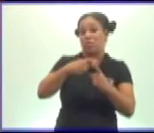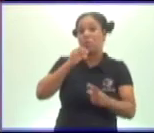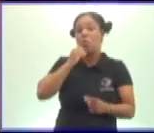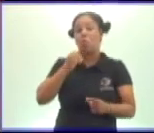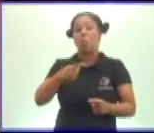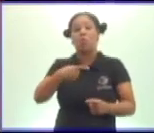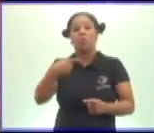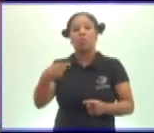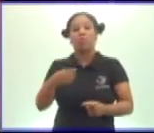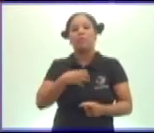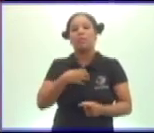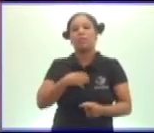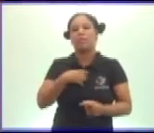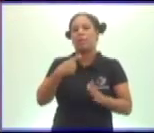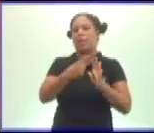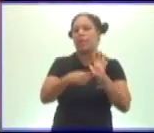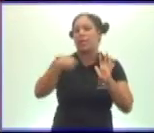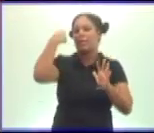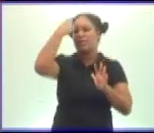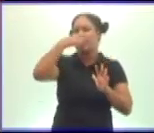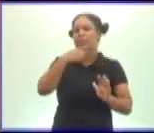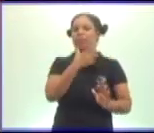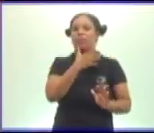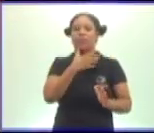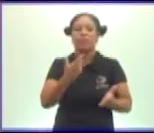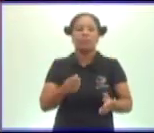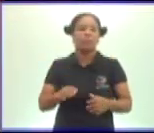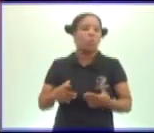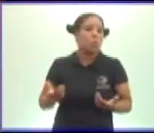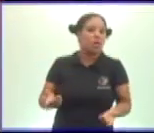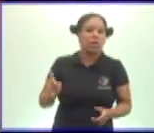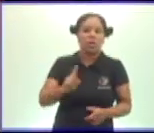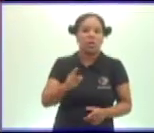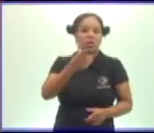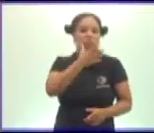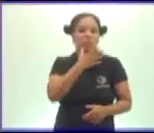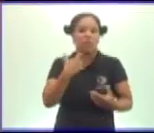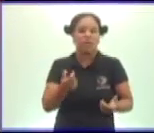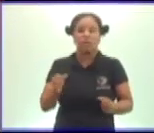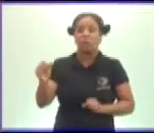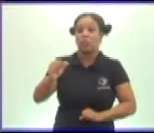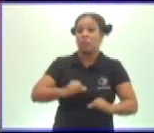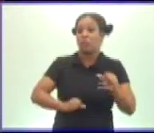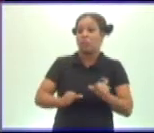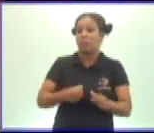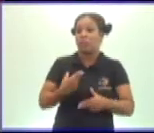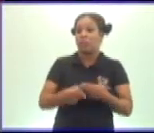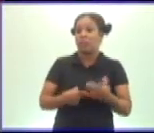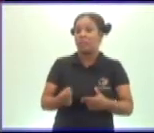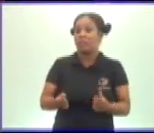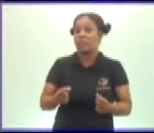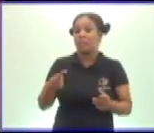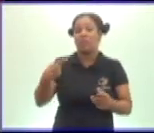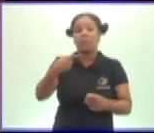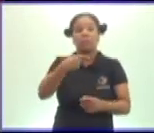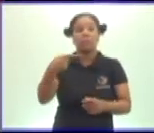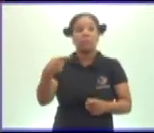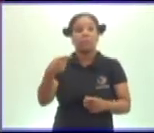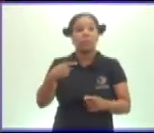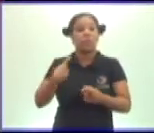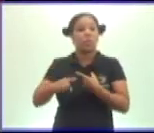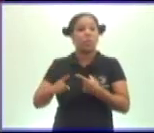semejante. Ahora, ¿qué no tiene naturaleza semejante? Una sustancia que sea polar y otra que sea